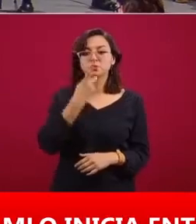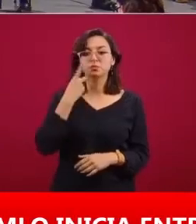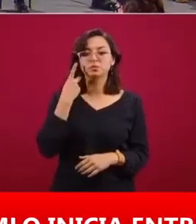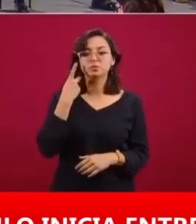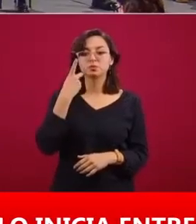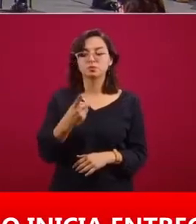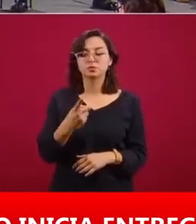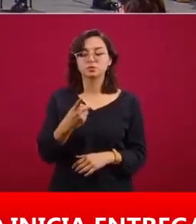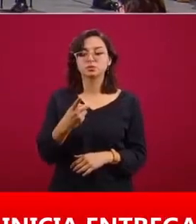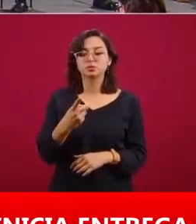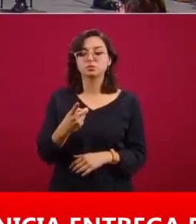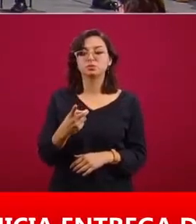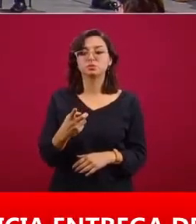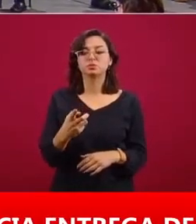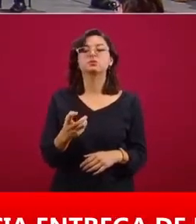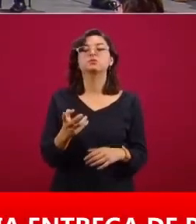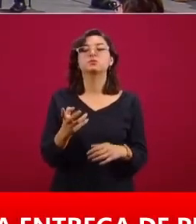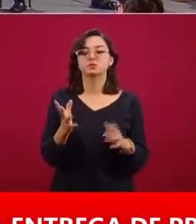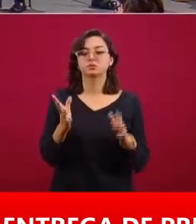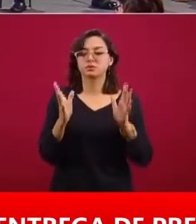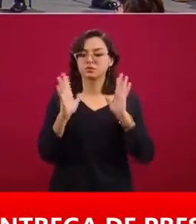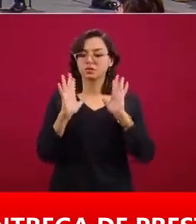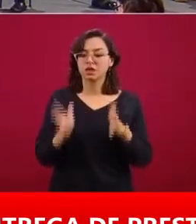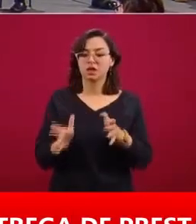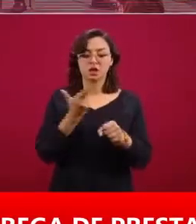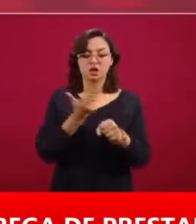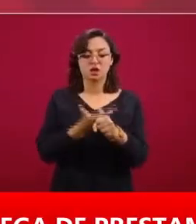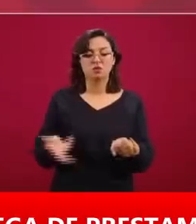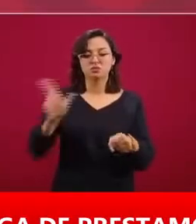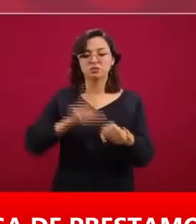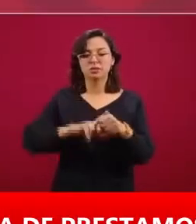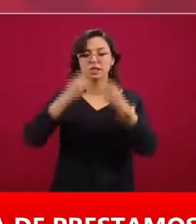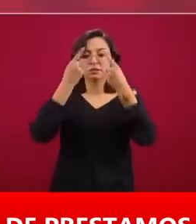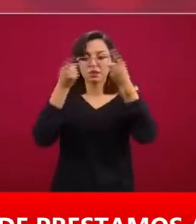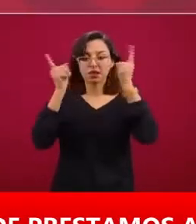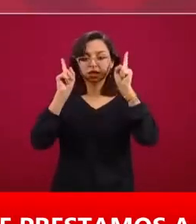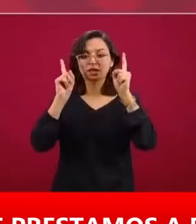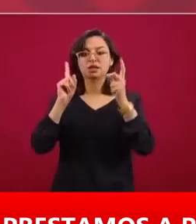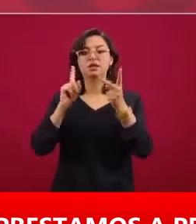en los hospitales de marina aunque todavía